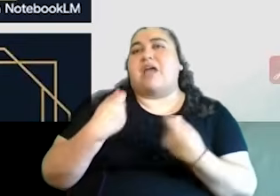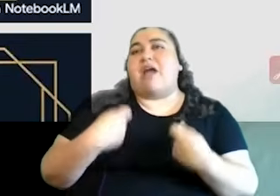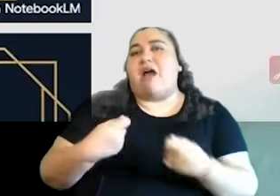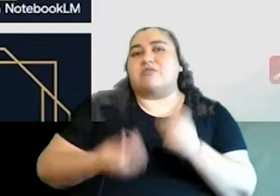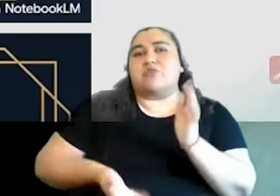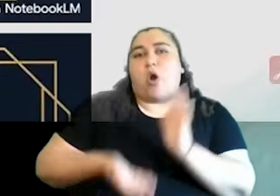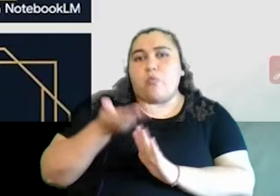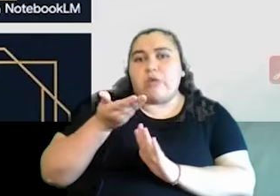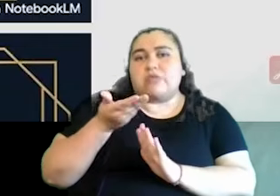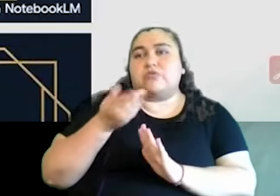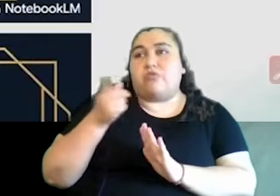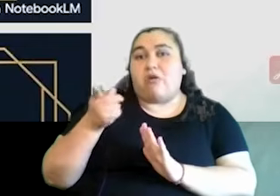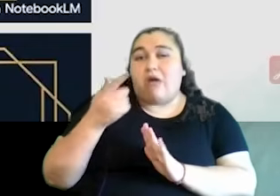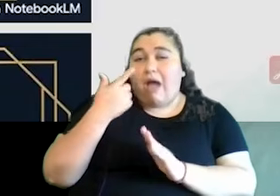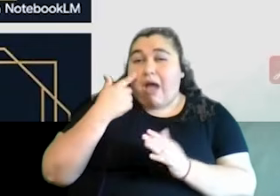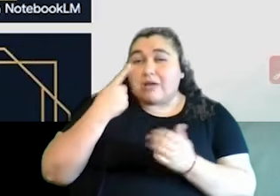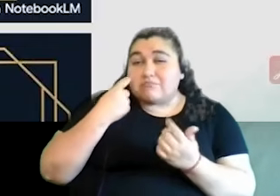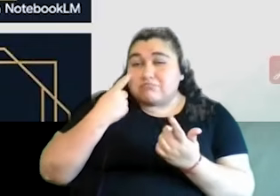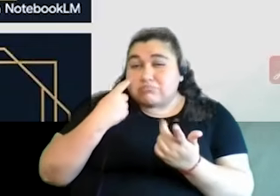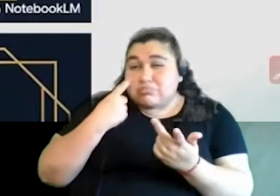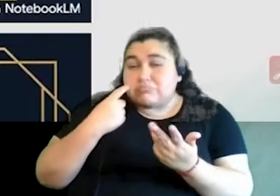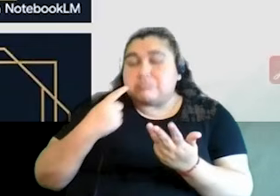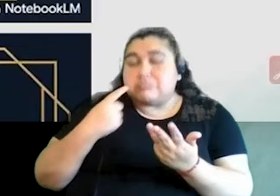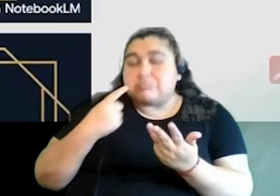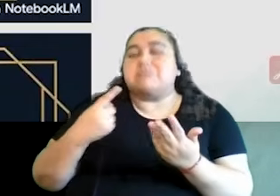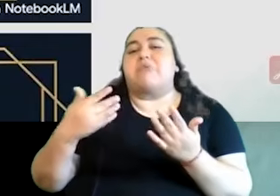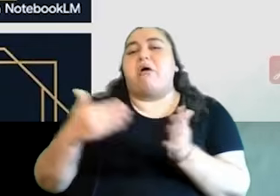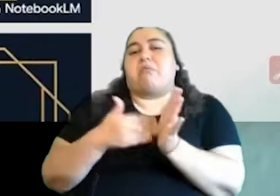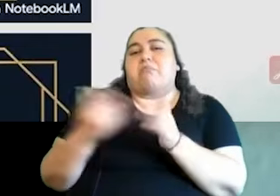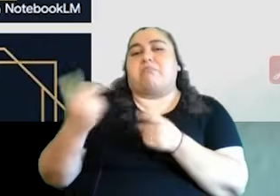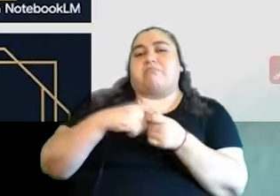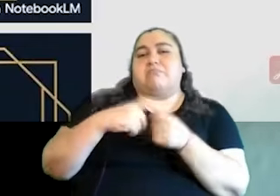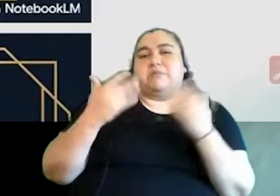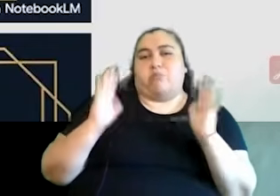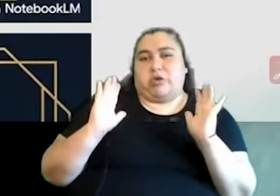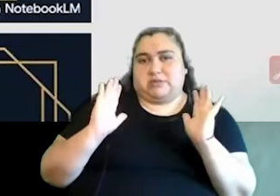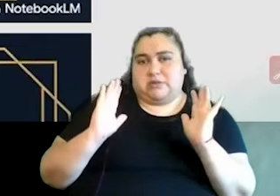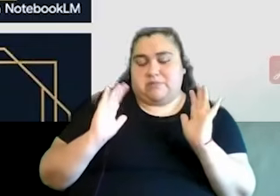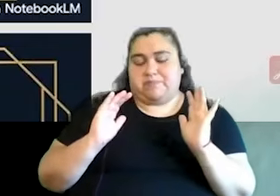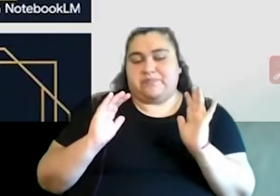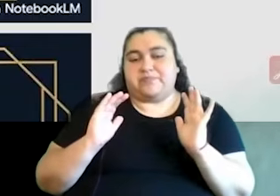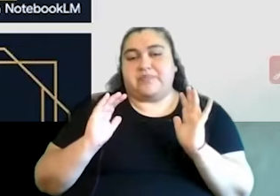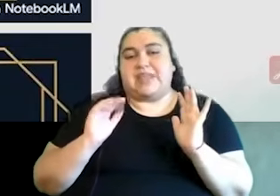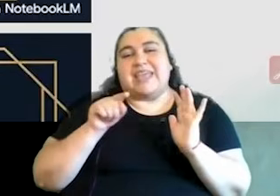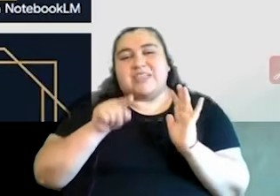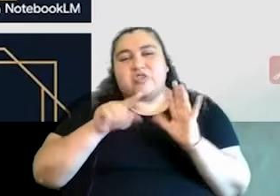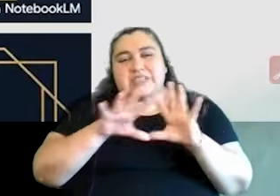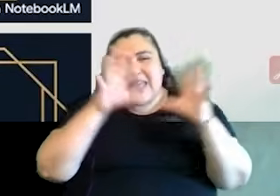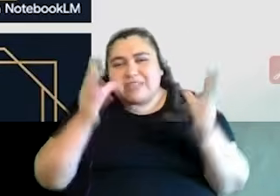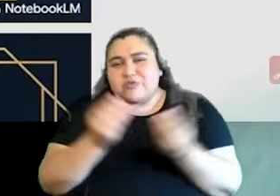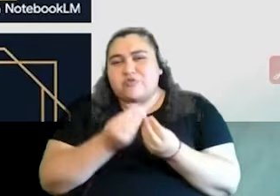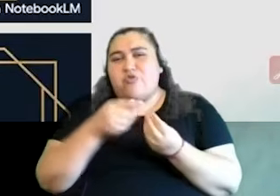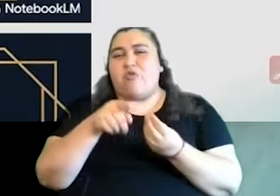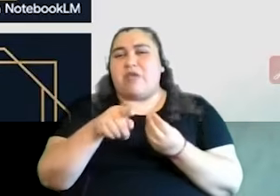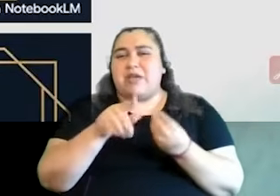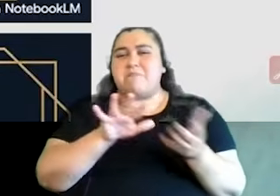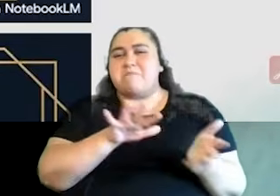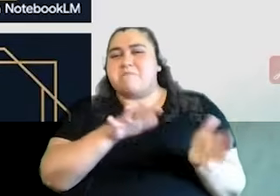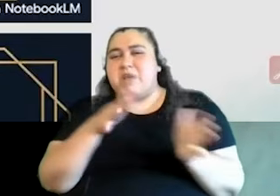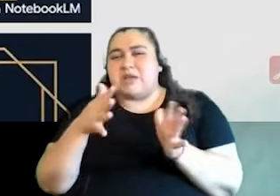deducciones dentro del periodo base. Entonces, esto es un poco lo que se